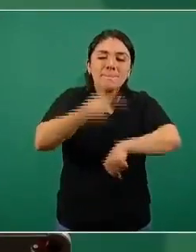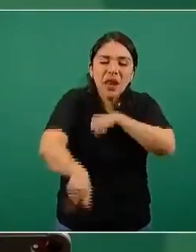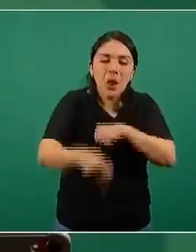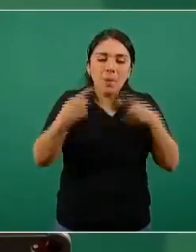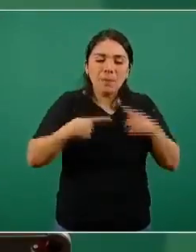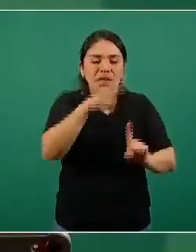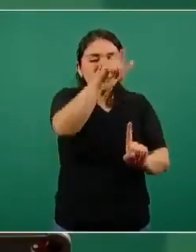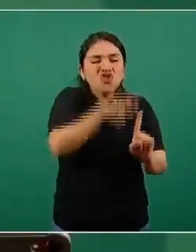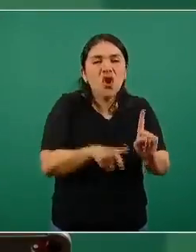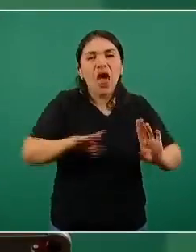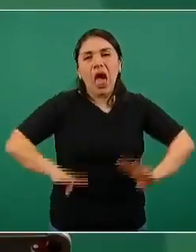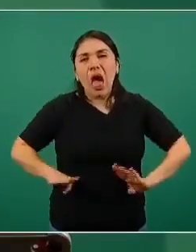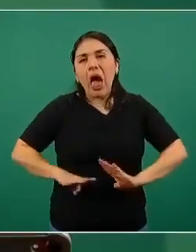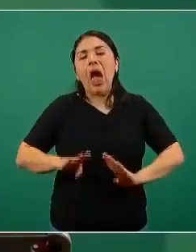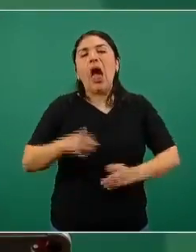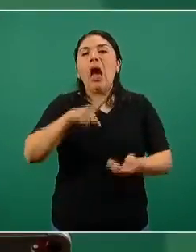por